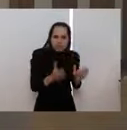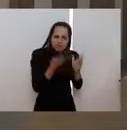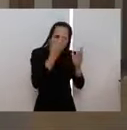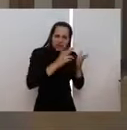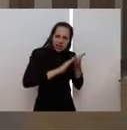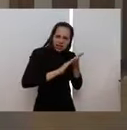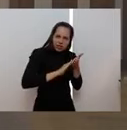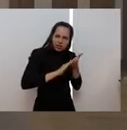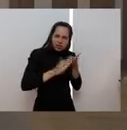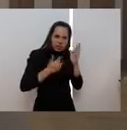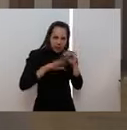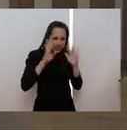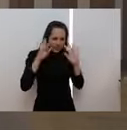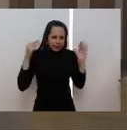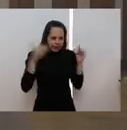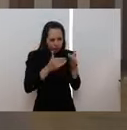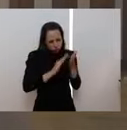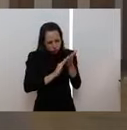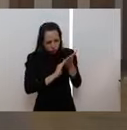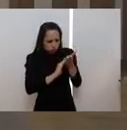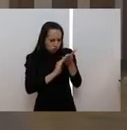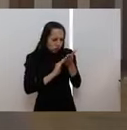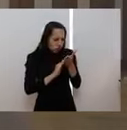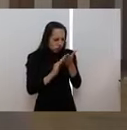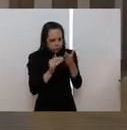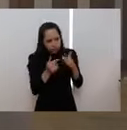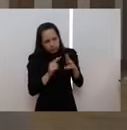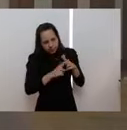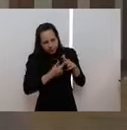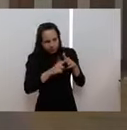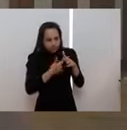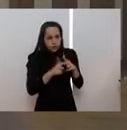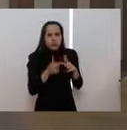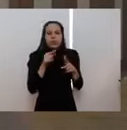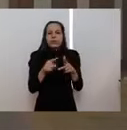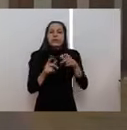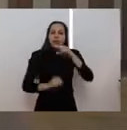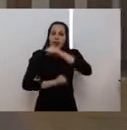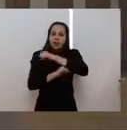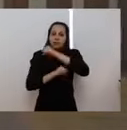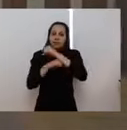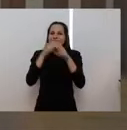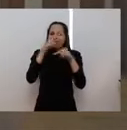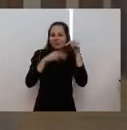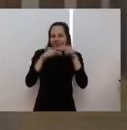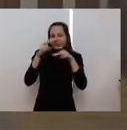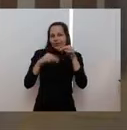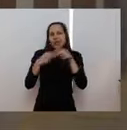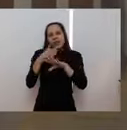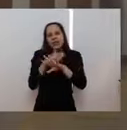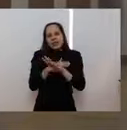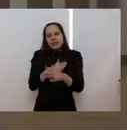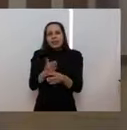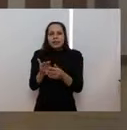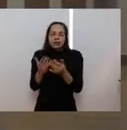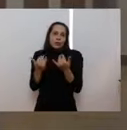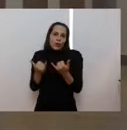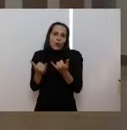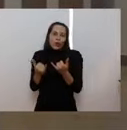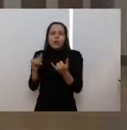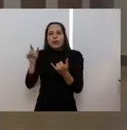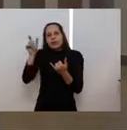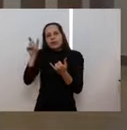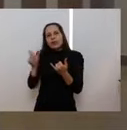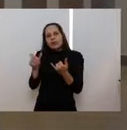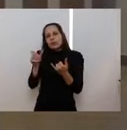mantenimiento mayor de los equipos en la infraestructura bien él no sabía no nos ha informado él nos ha compartido el día de hoy el señor